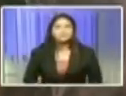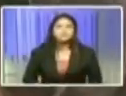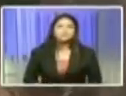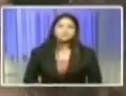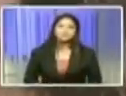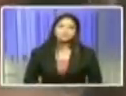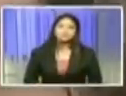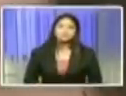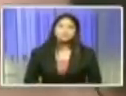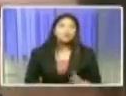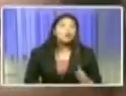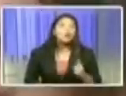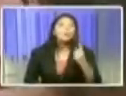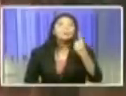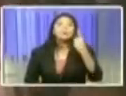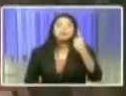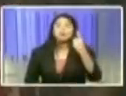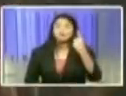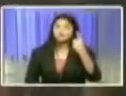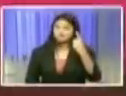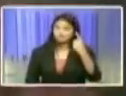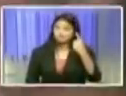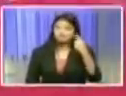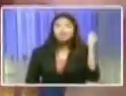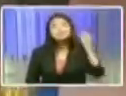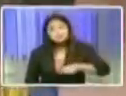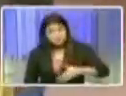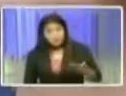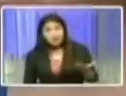Es lo primero. ¿Sí va?